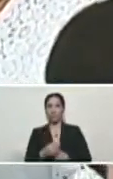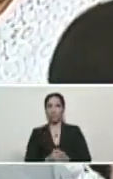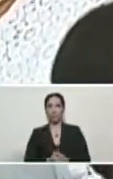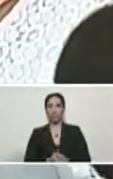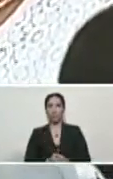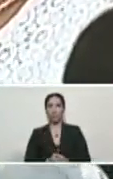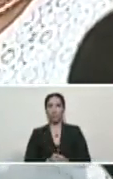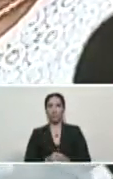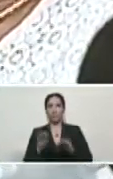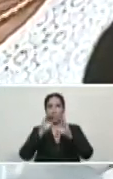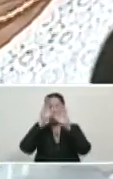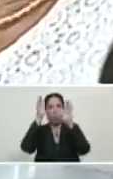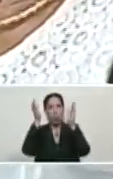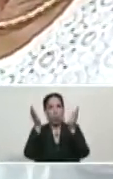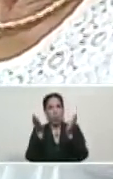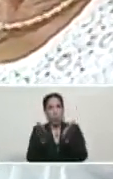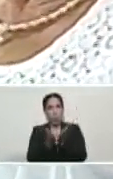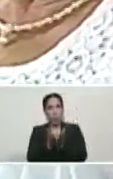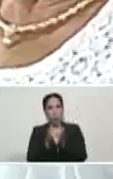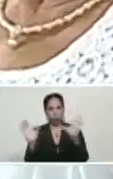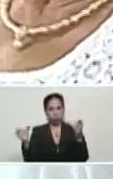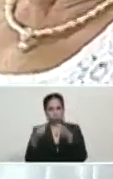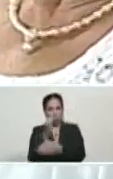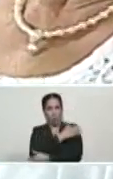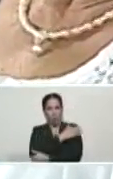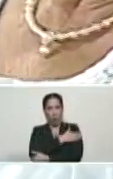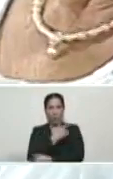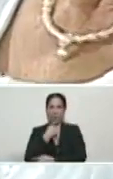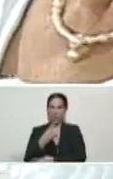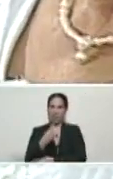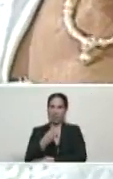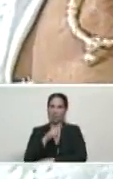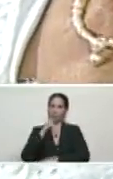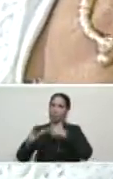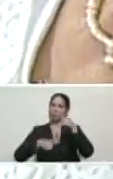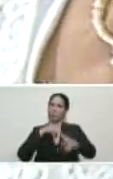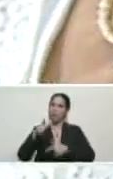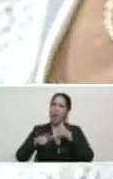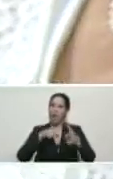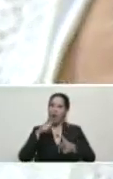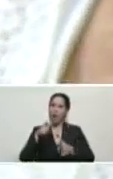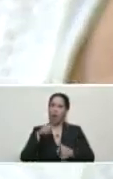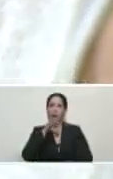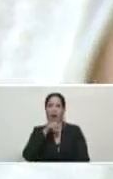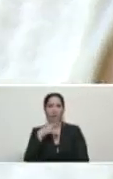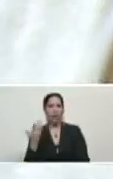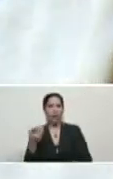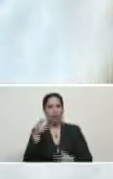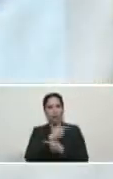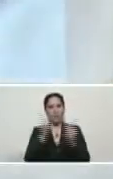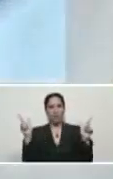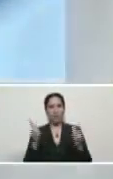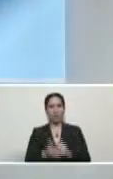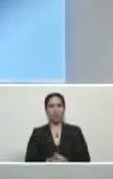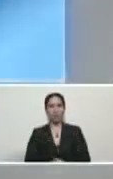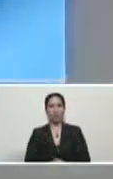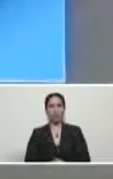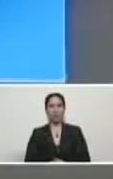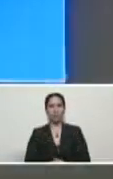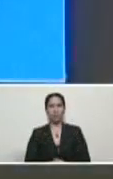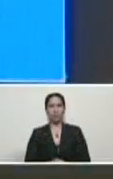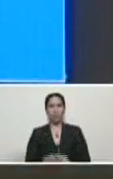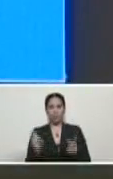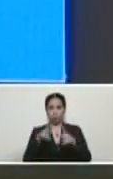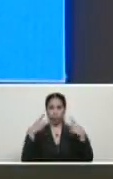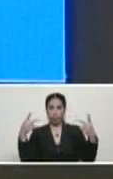y en el mundo se atreven a despotricar de nuestro libertador. En estos días leí un artículo que salió por